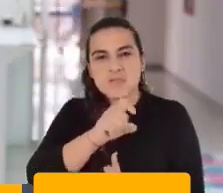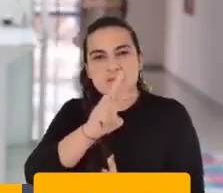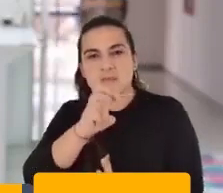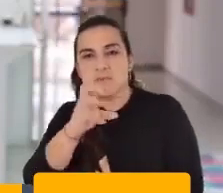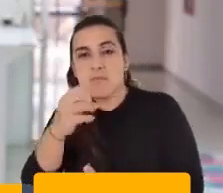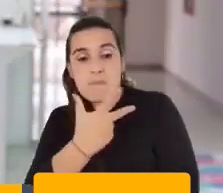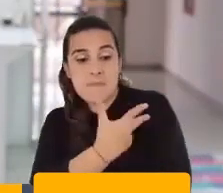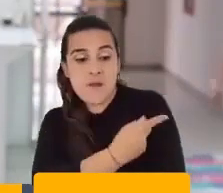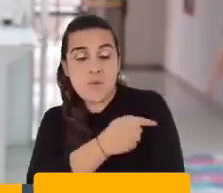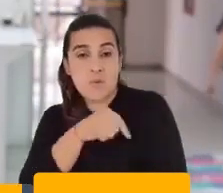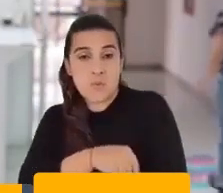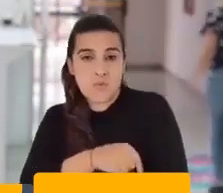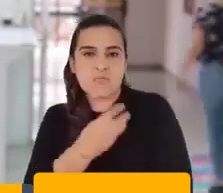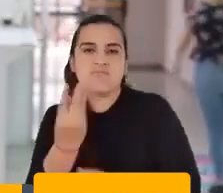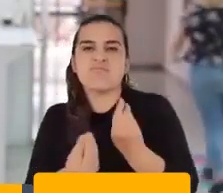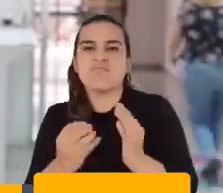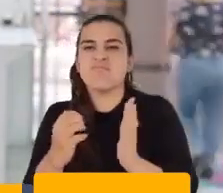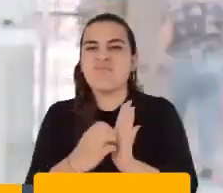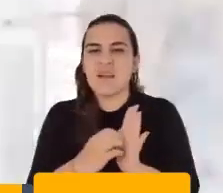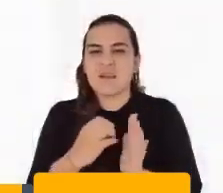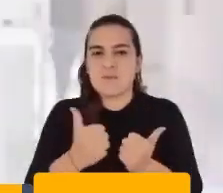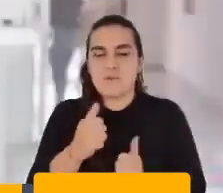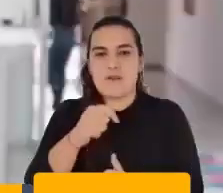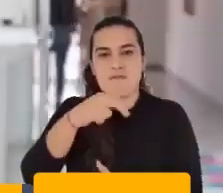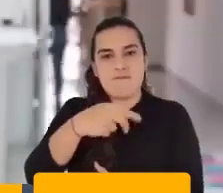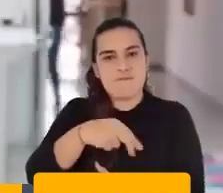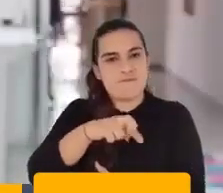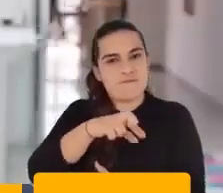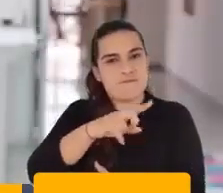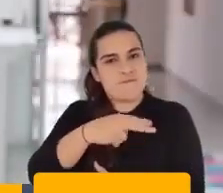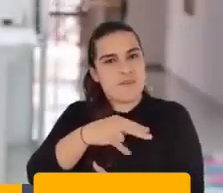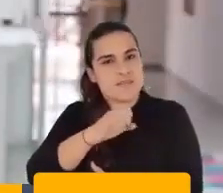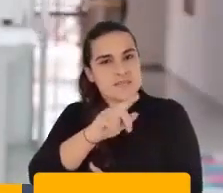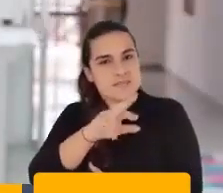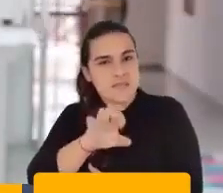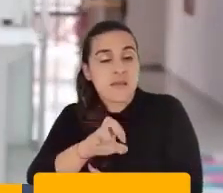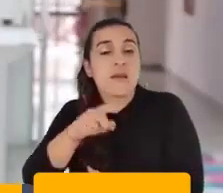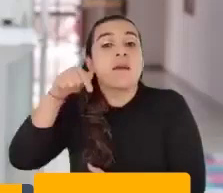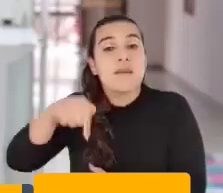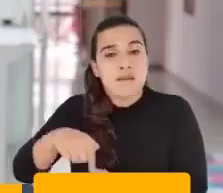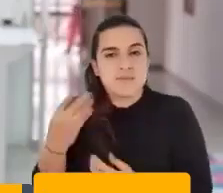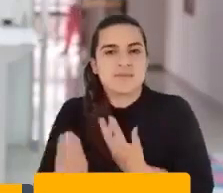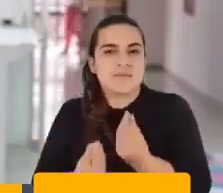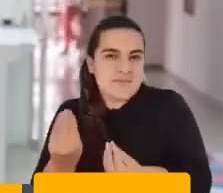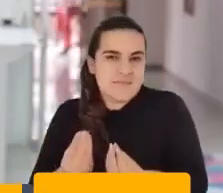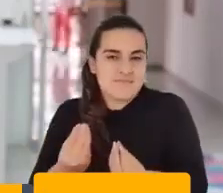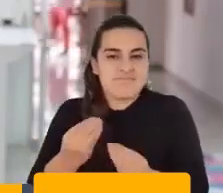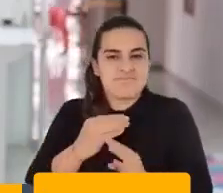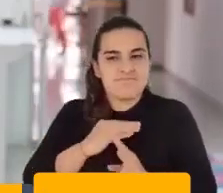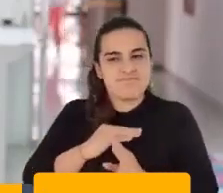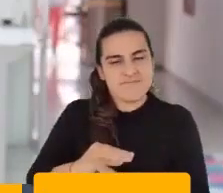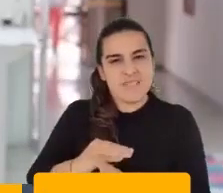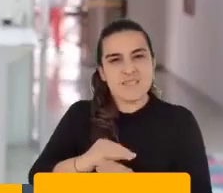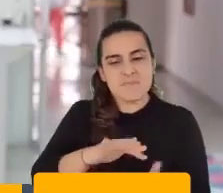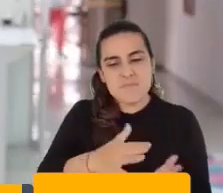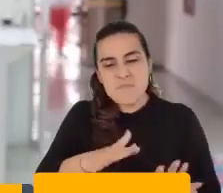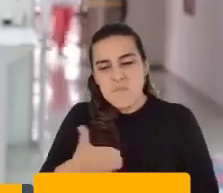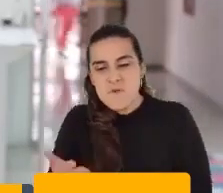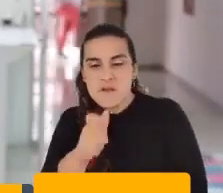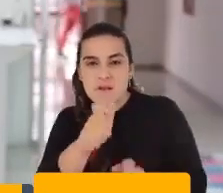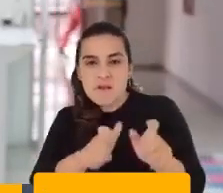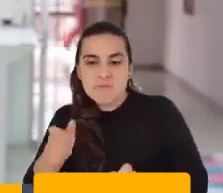4.680 dosis de la casa fabricante Pfizer, que pretende disminuir los índices de morbimortalidad